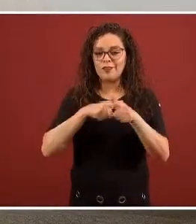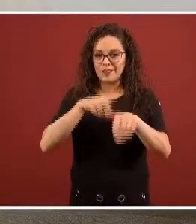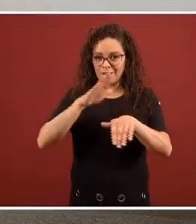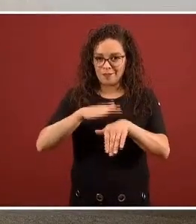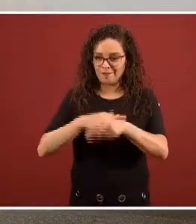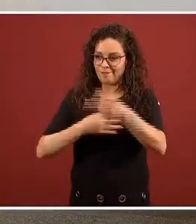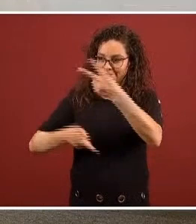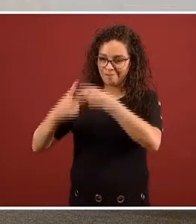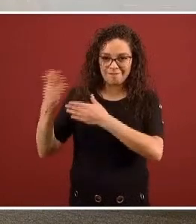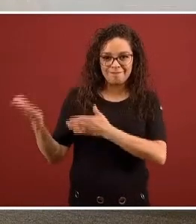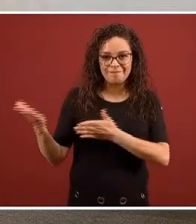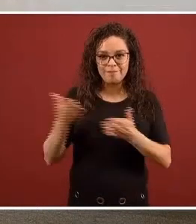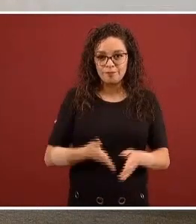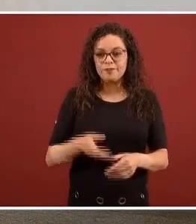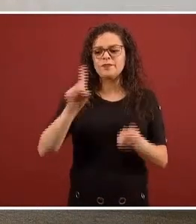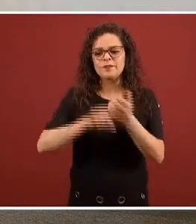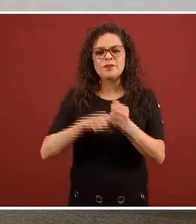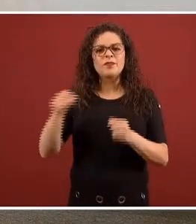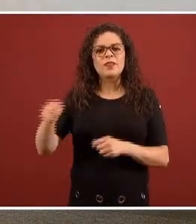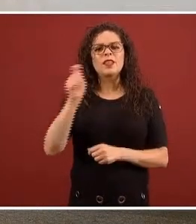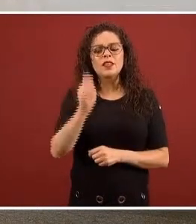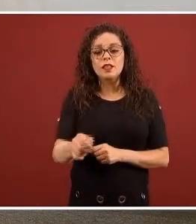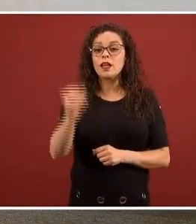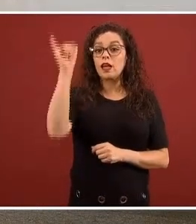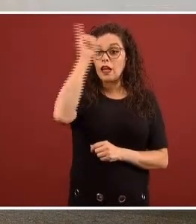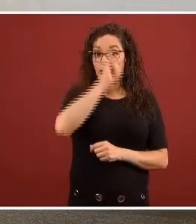la jefa